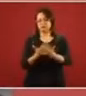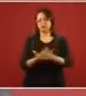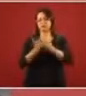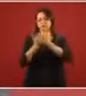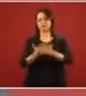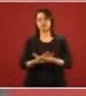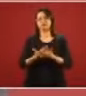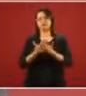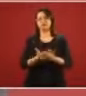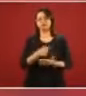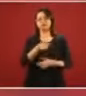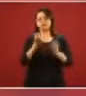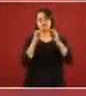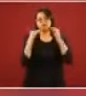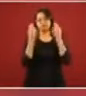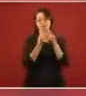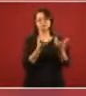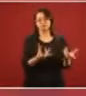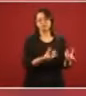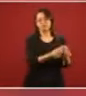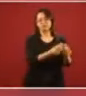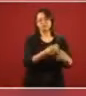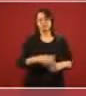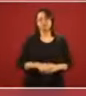delincuencia organizada.